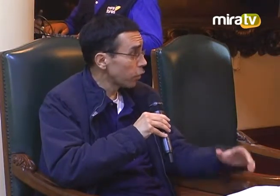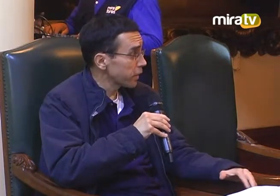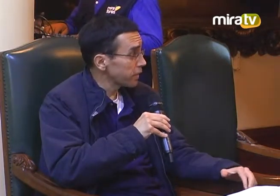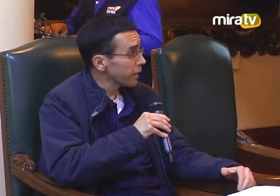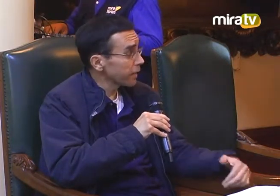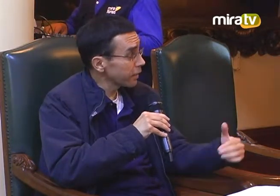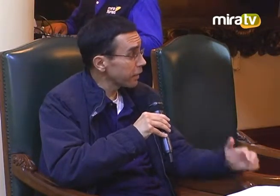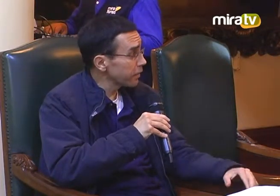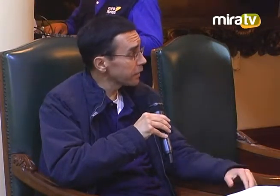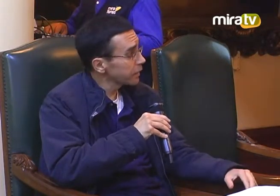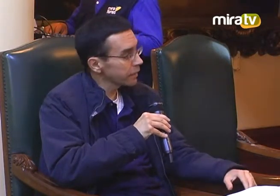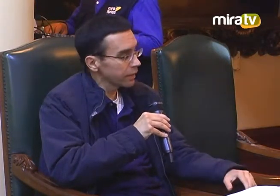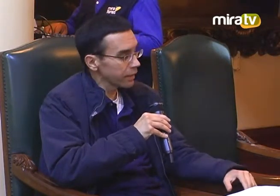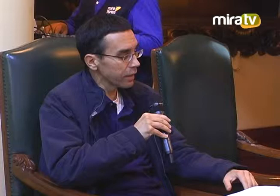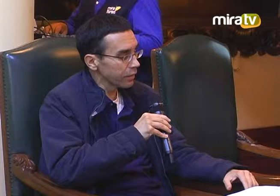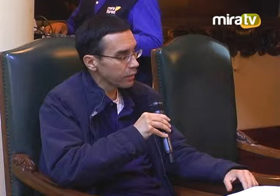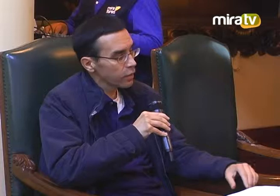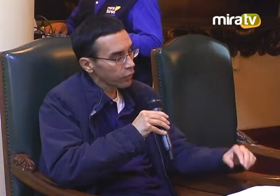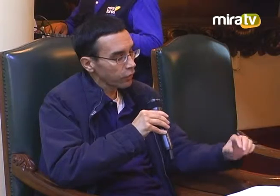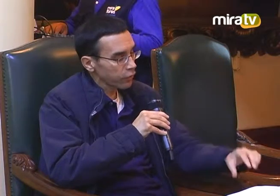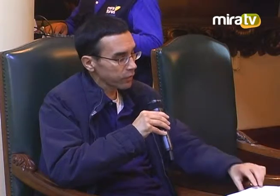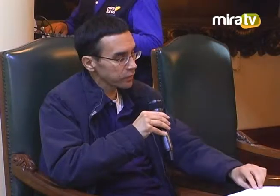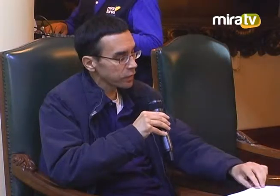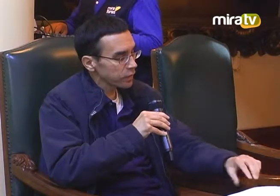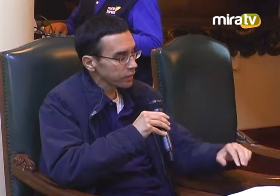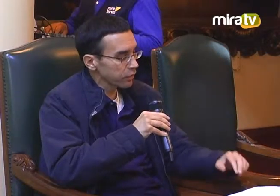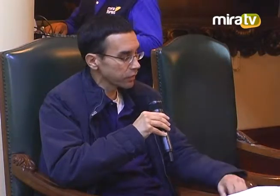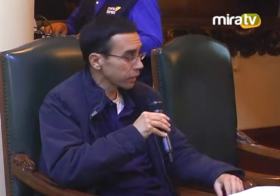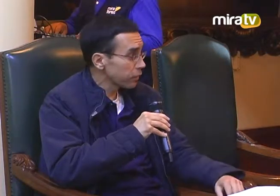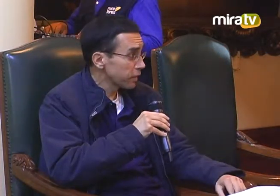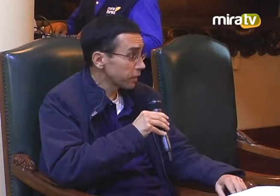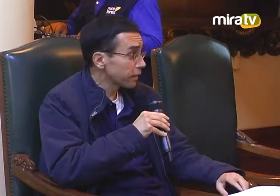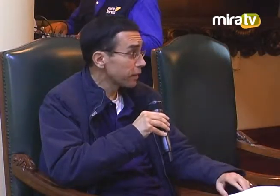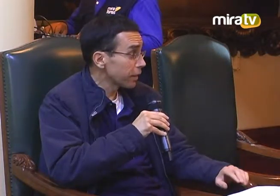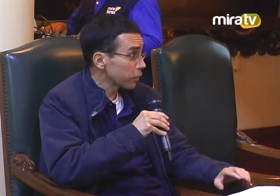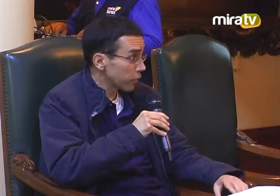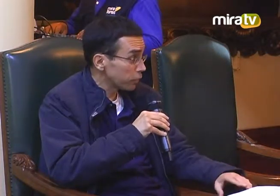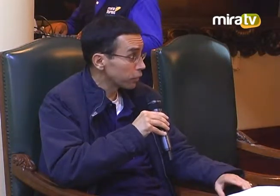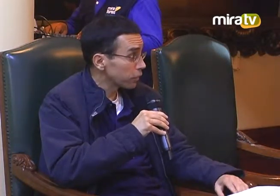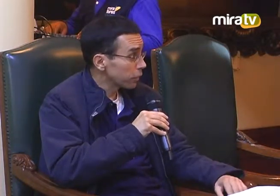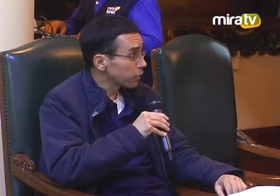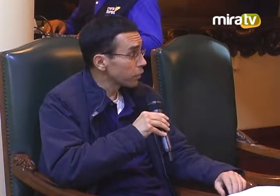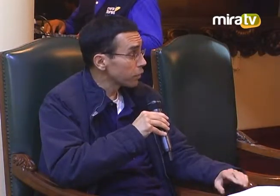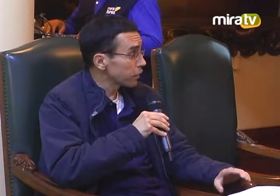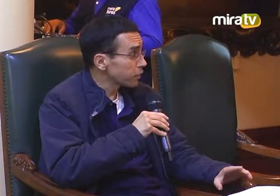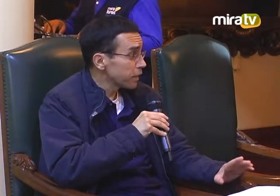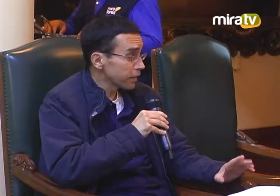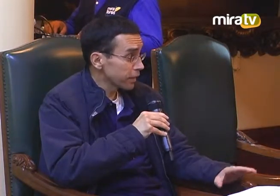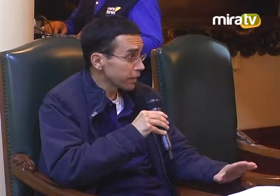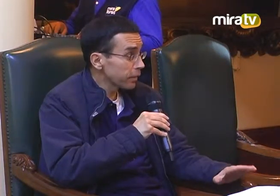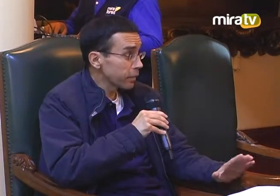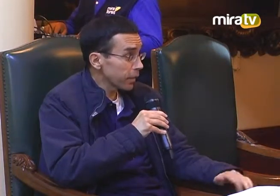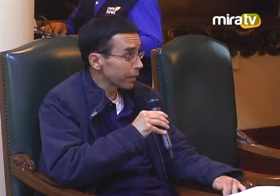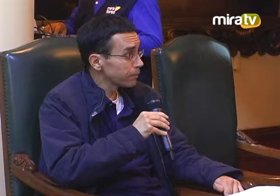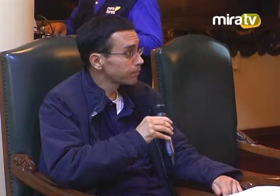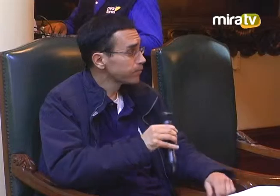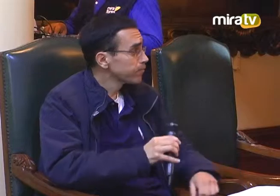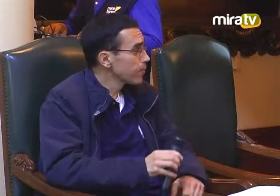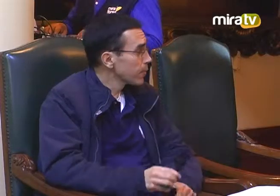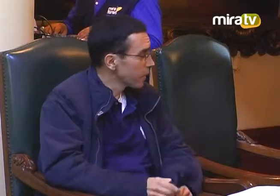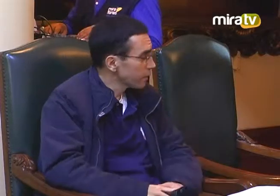de estos jóvenes activamente en la conformación de este Consejo Distrital de la Juventud. Yo creo que es una alternativa